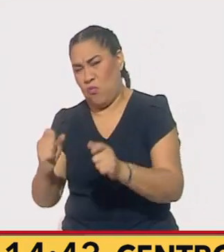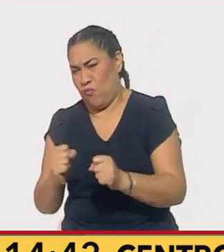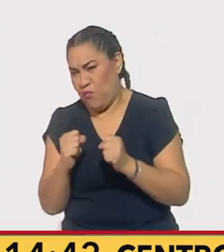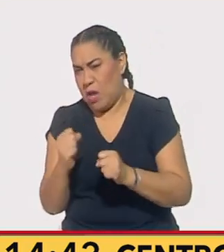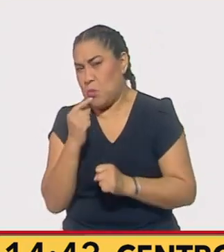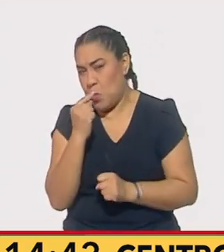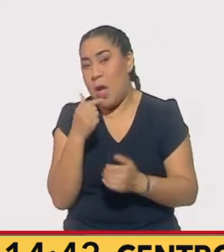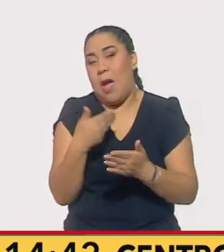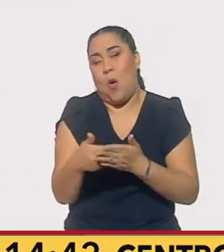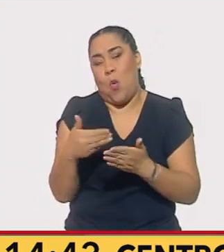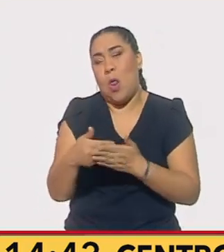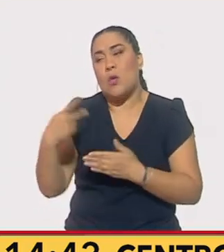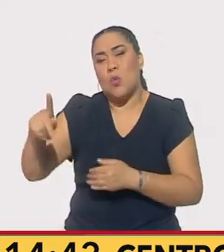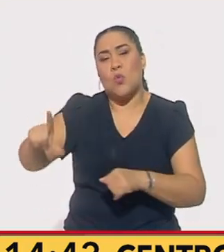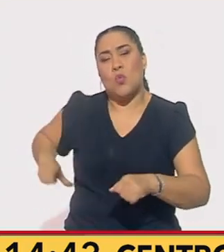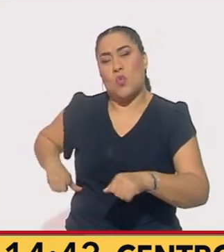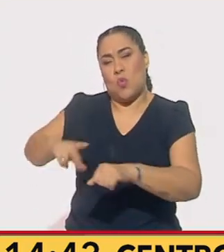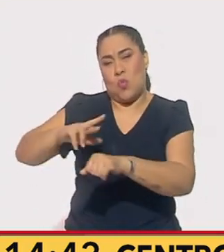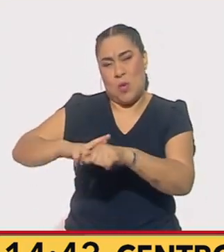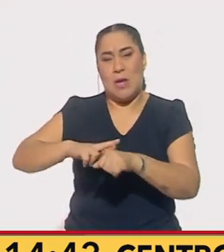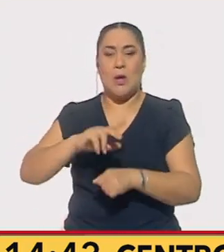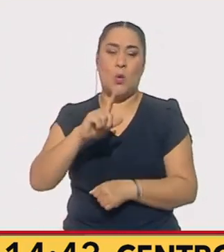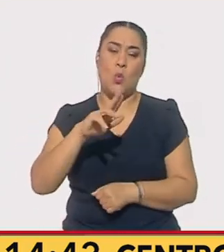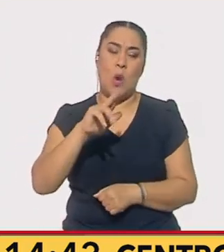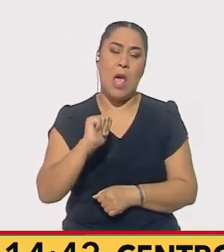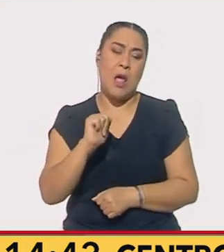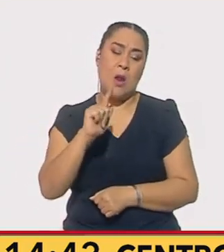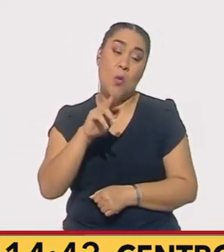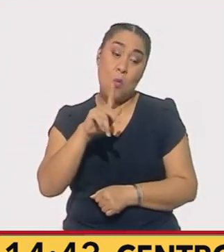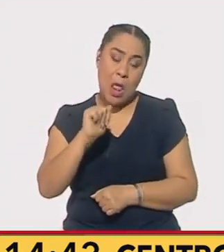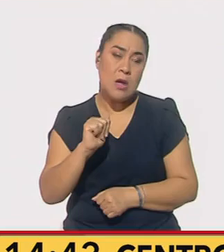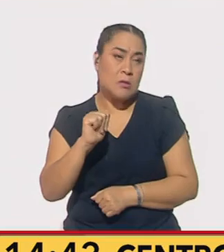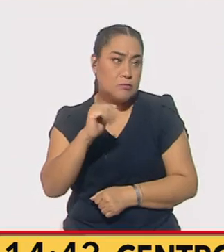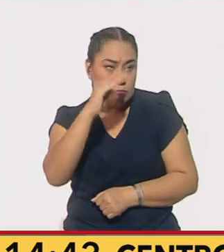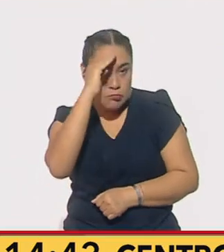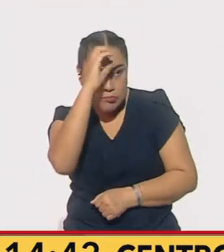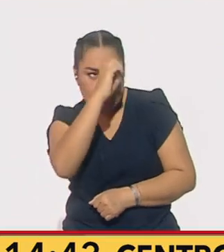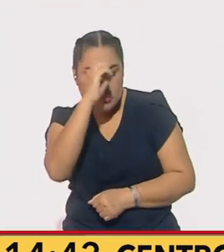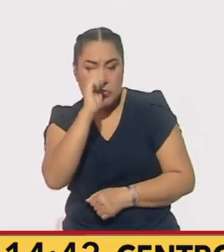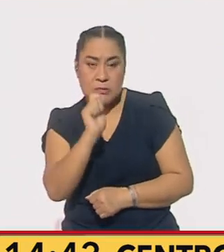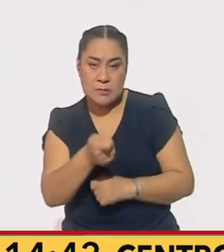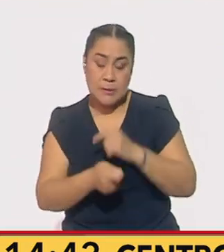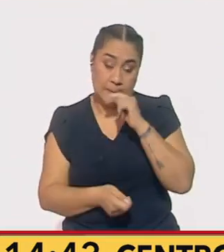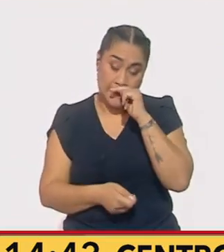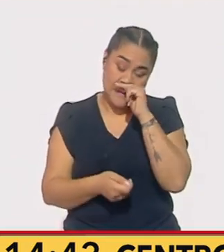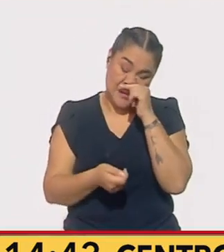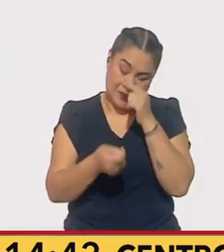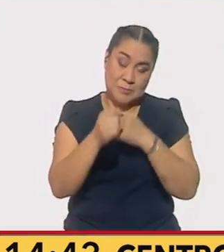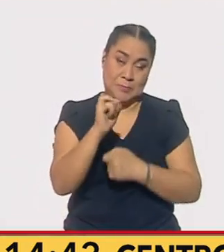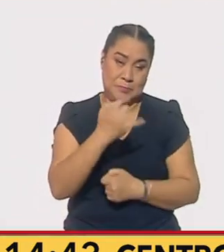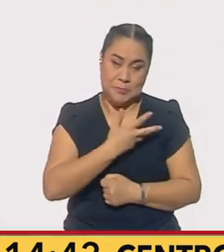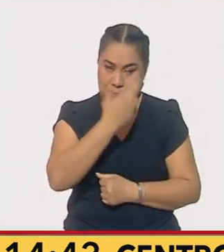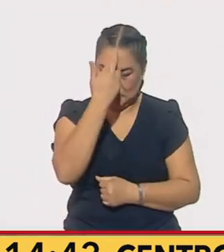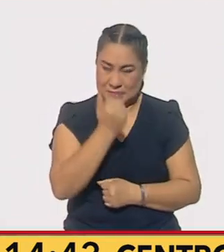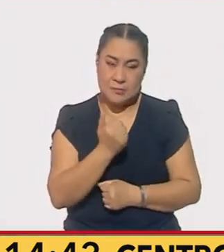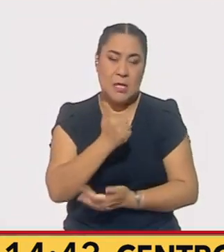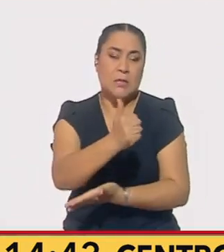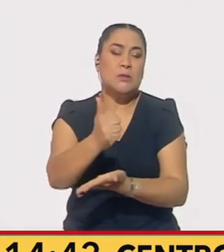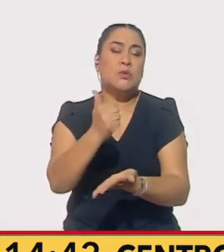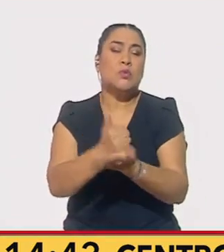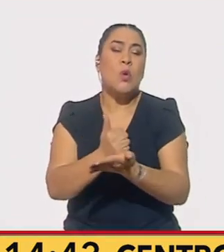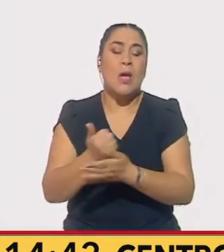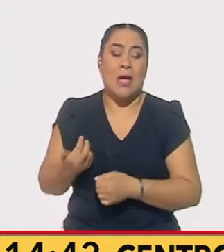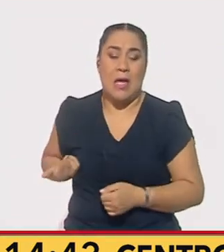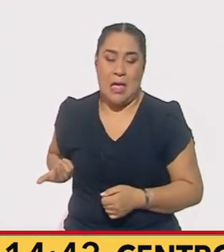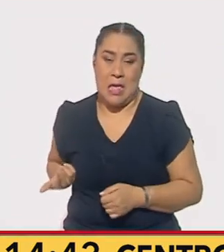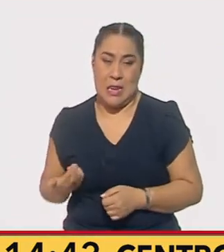del gobierno encabezado por Lula da Silva? Y bueno, habrá que entender que la ciudad de Río de